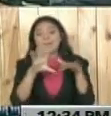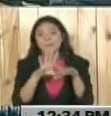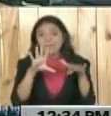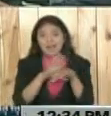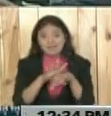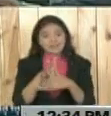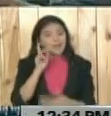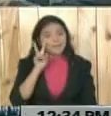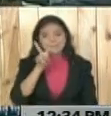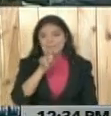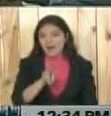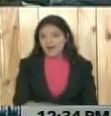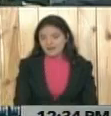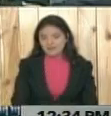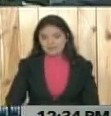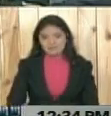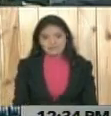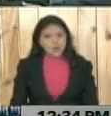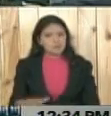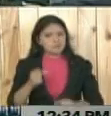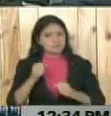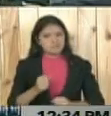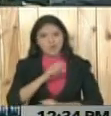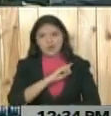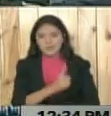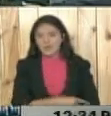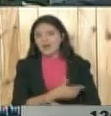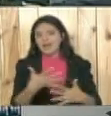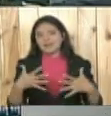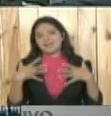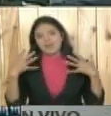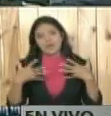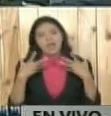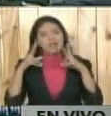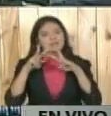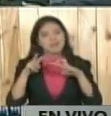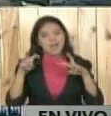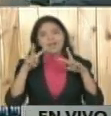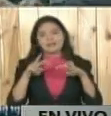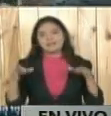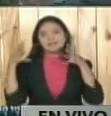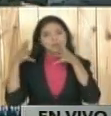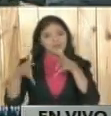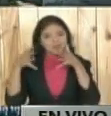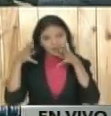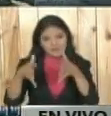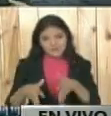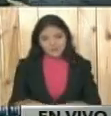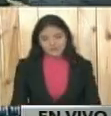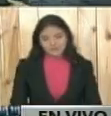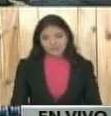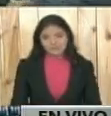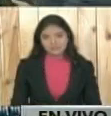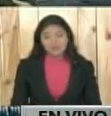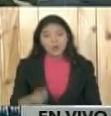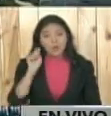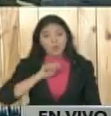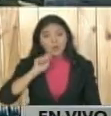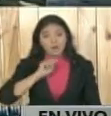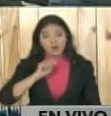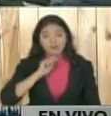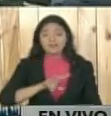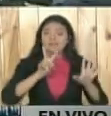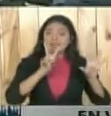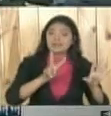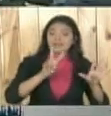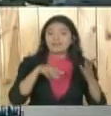Mario Silva, con su empuje, con su alegría, con sus análisis, con su orientación. Mario Silva, ahora va de 7 a 9